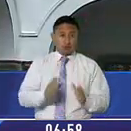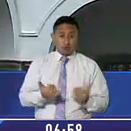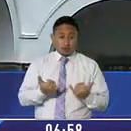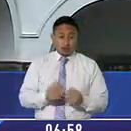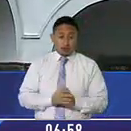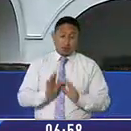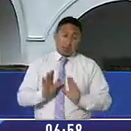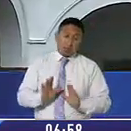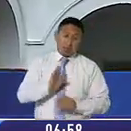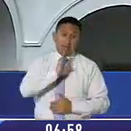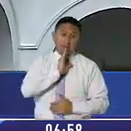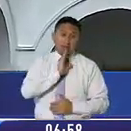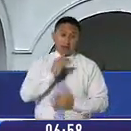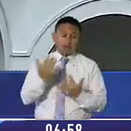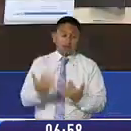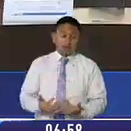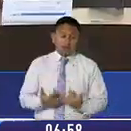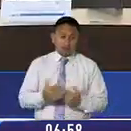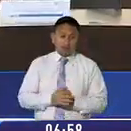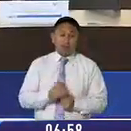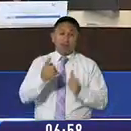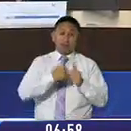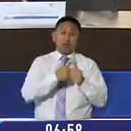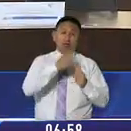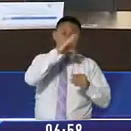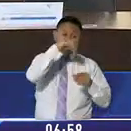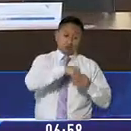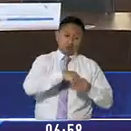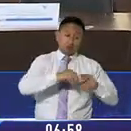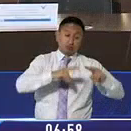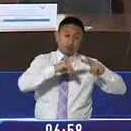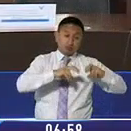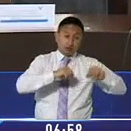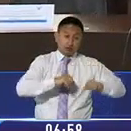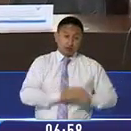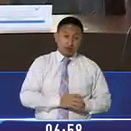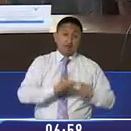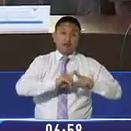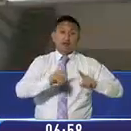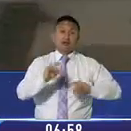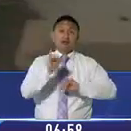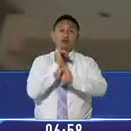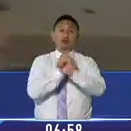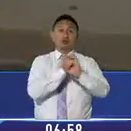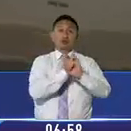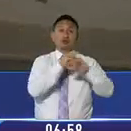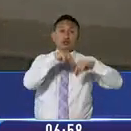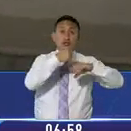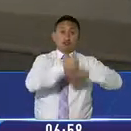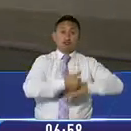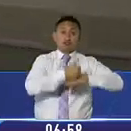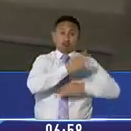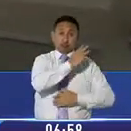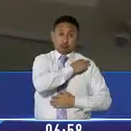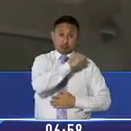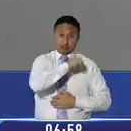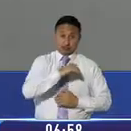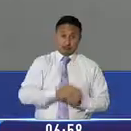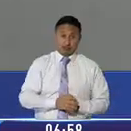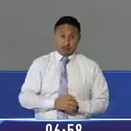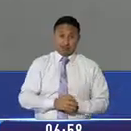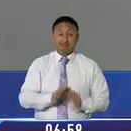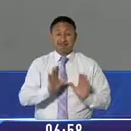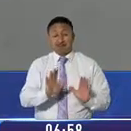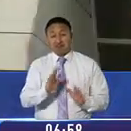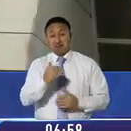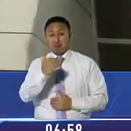que se concluyan las investigaciones internas que varias instituciones realizan a altos uniformados. De hallarse un indicio, se